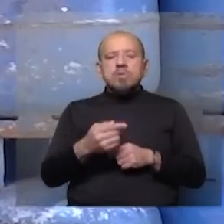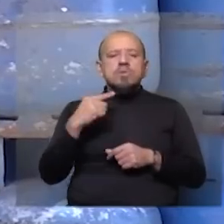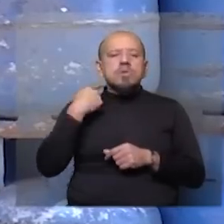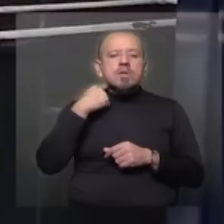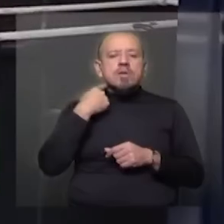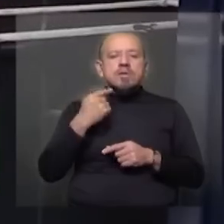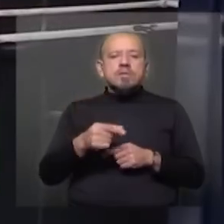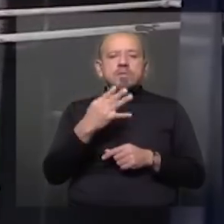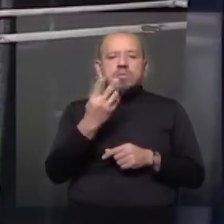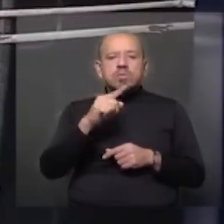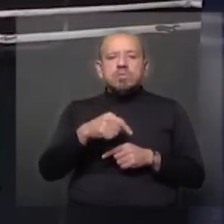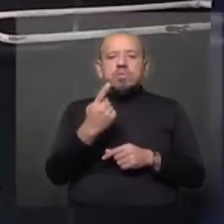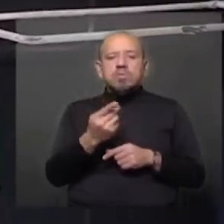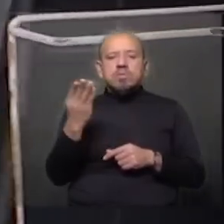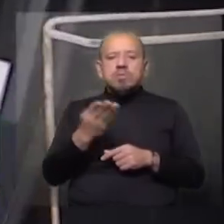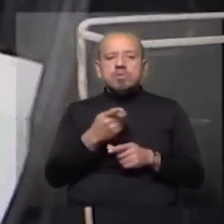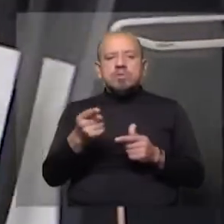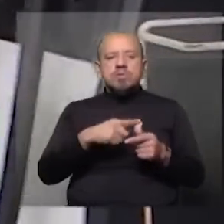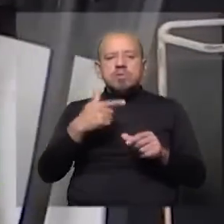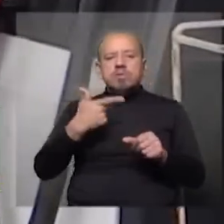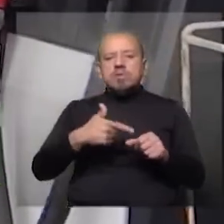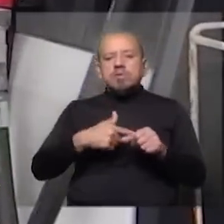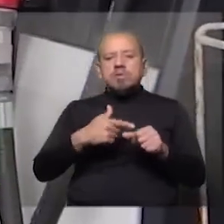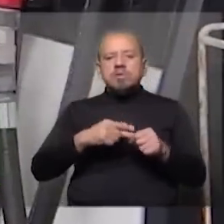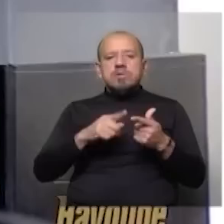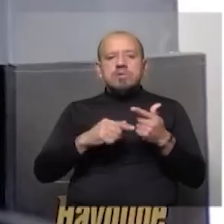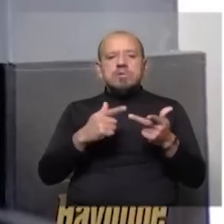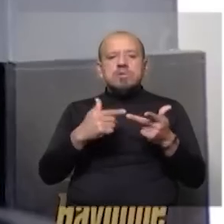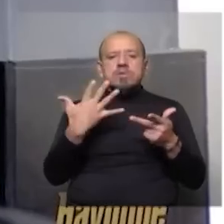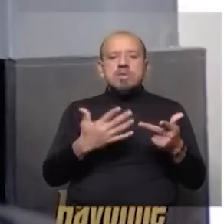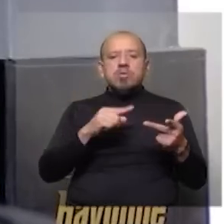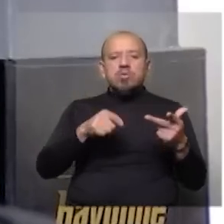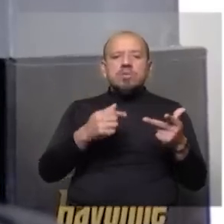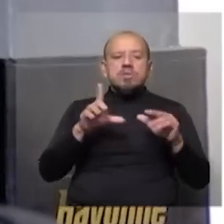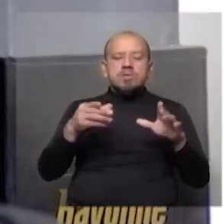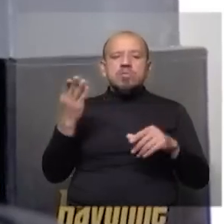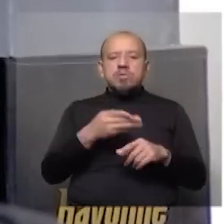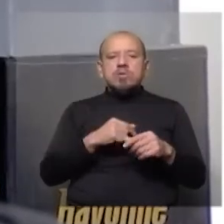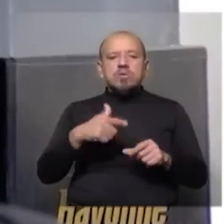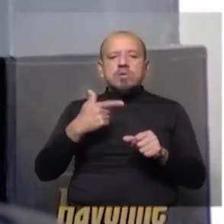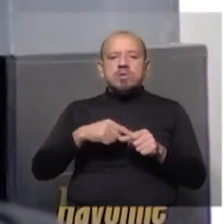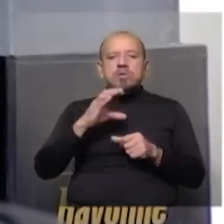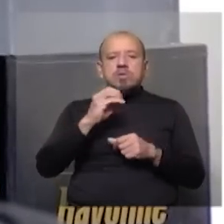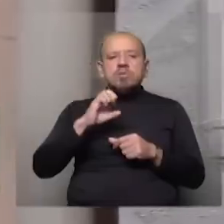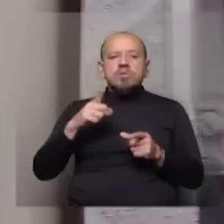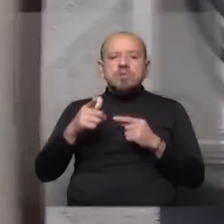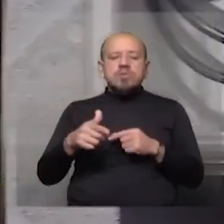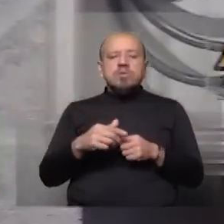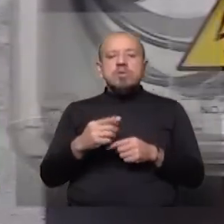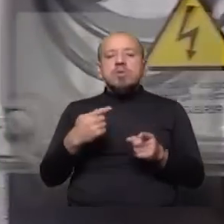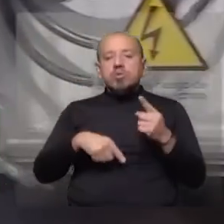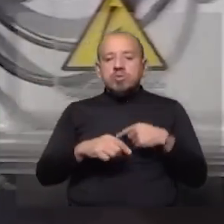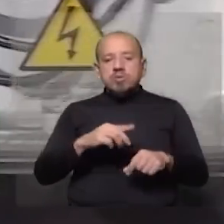gas natural 4,1 por las naftas 5,7 por el gasoil y 11,3 por el queroseno con estas